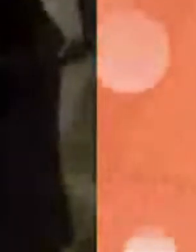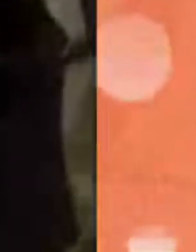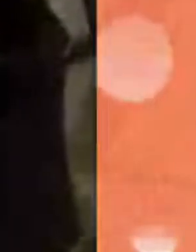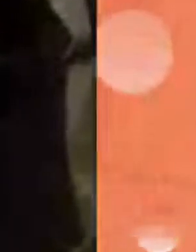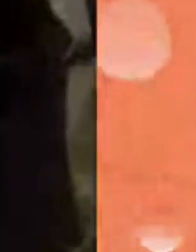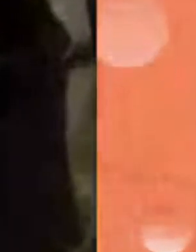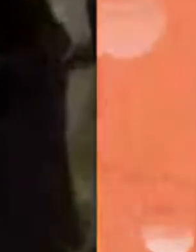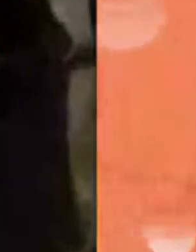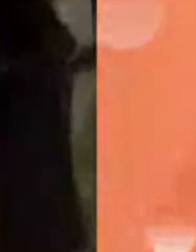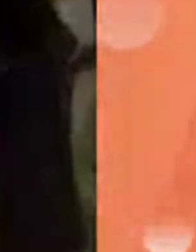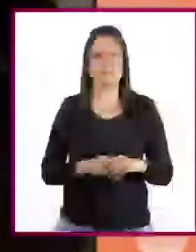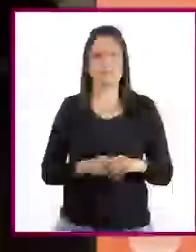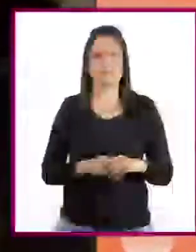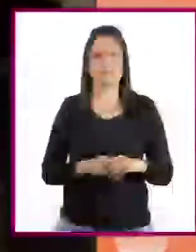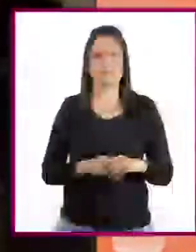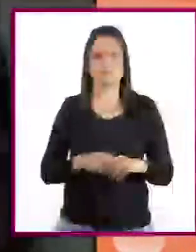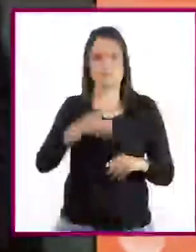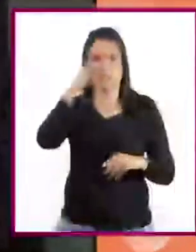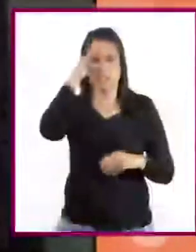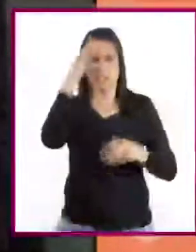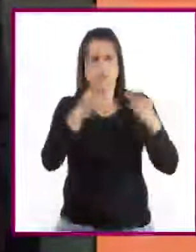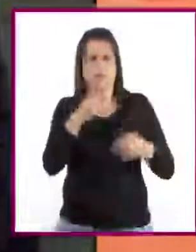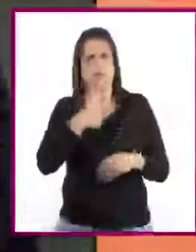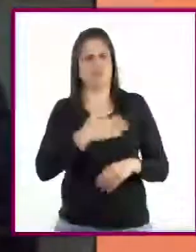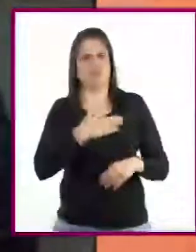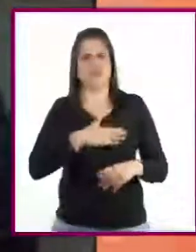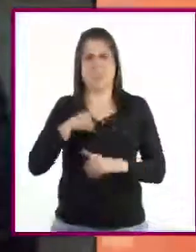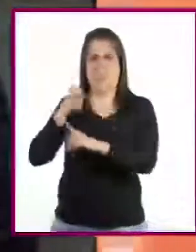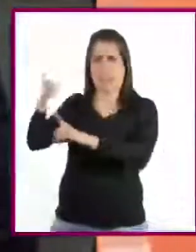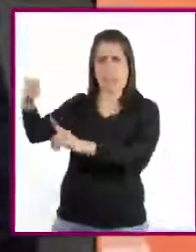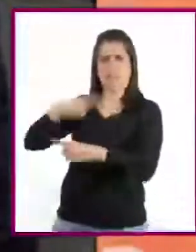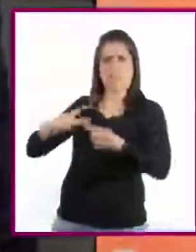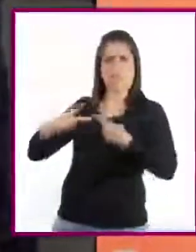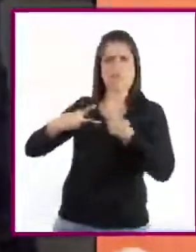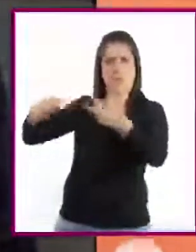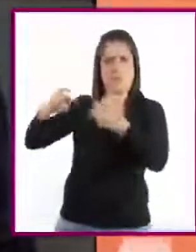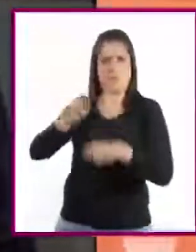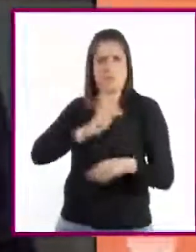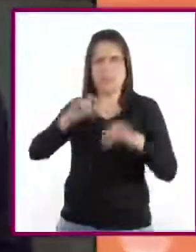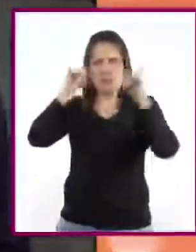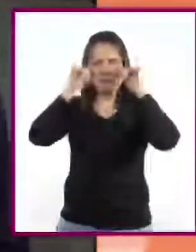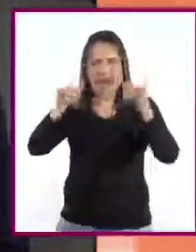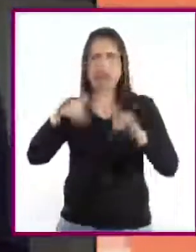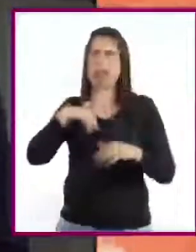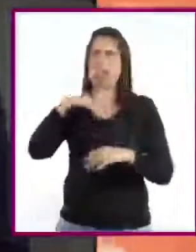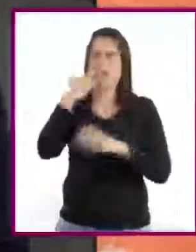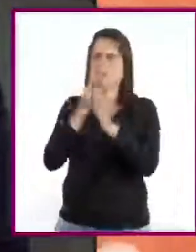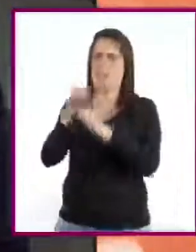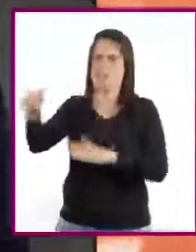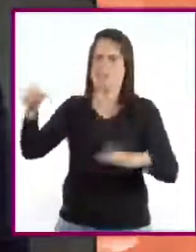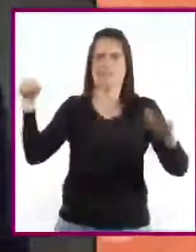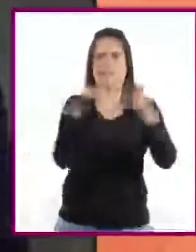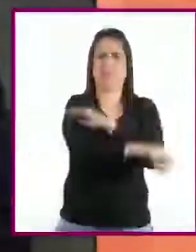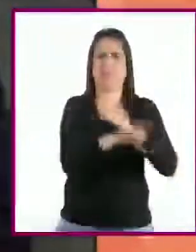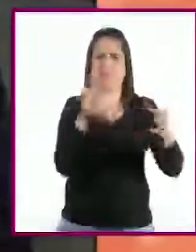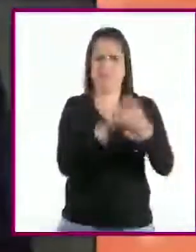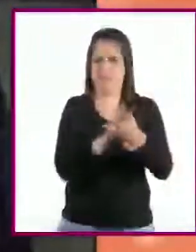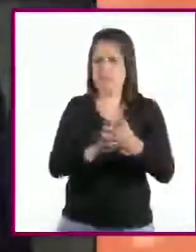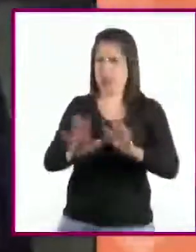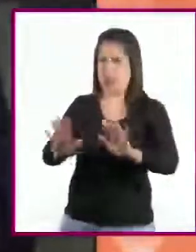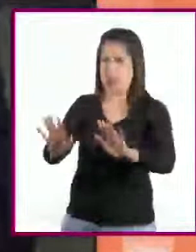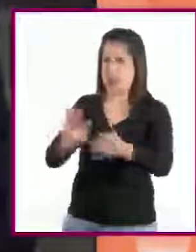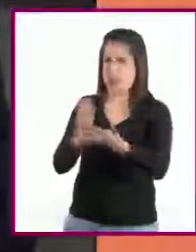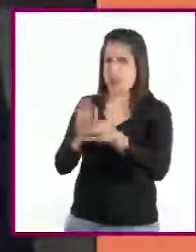Señor juez, vengo a exigir que se me haga justicia. Este individuo me robó mi vaca y quiero que me lo ponga tras las rejas. A ver, ¿qué no